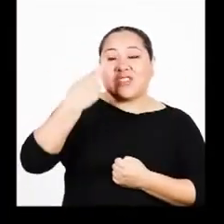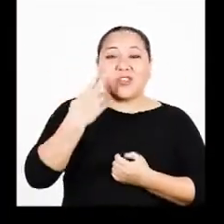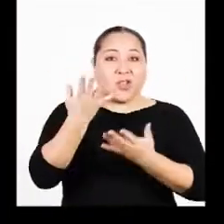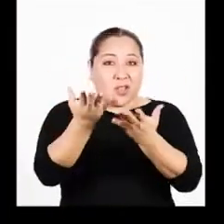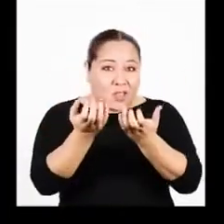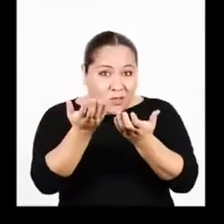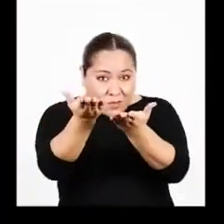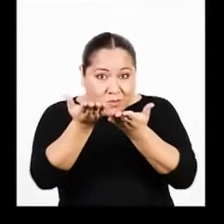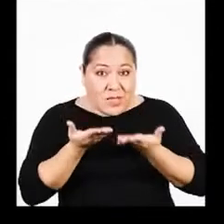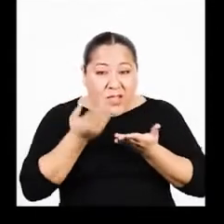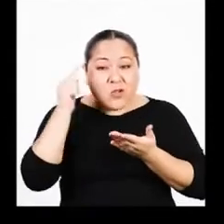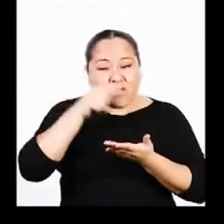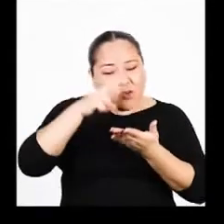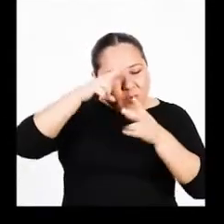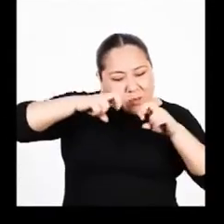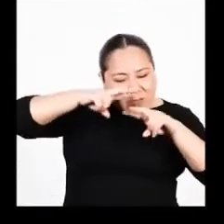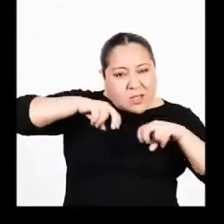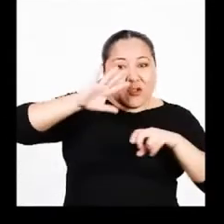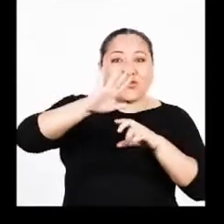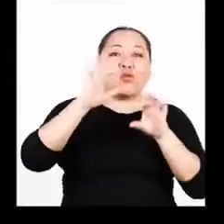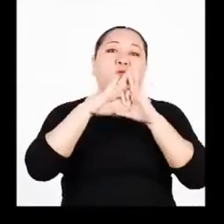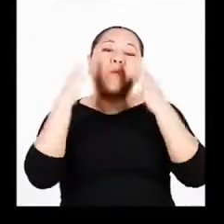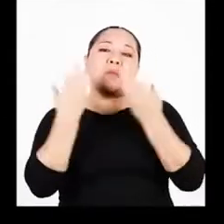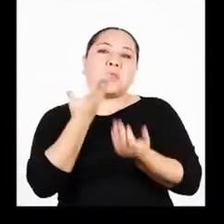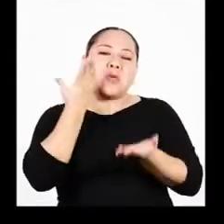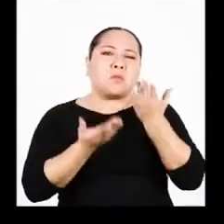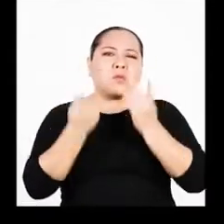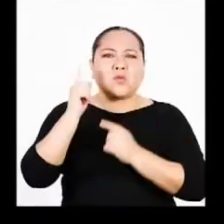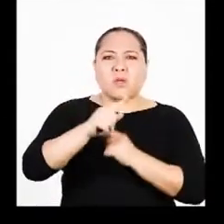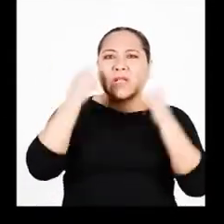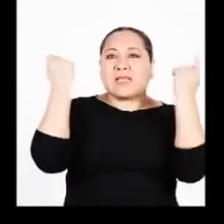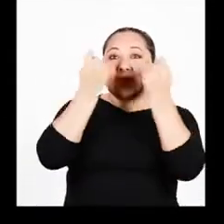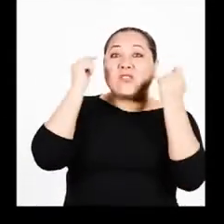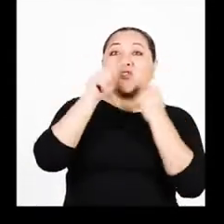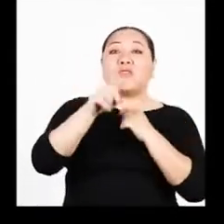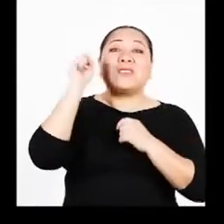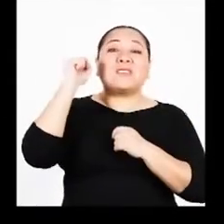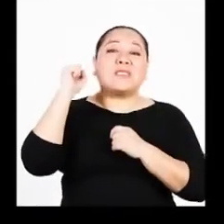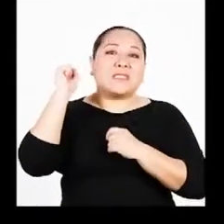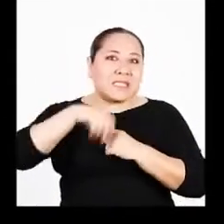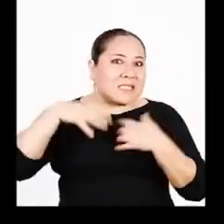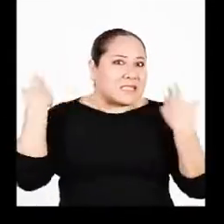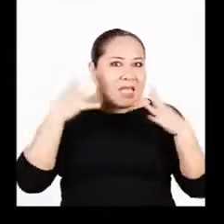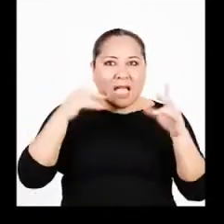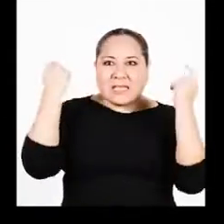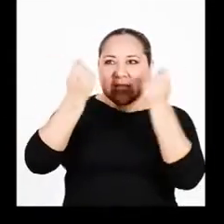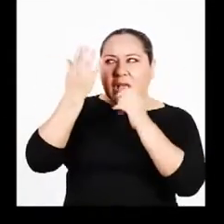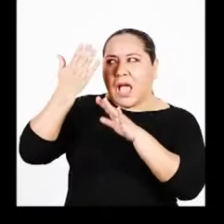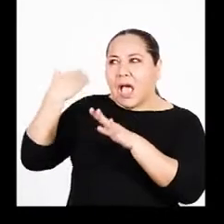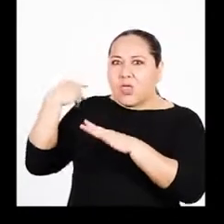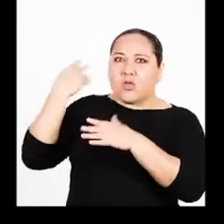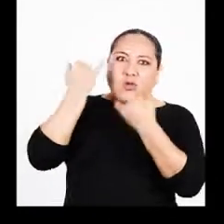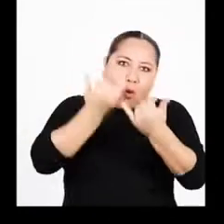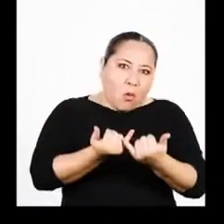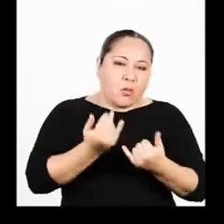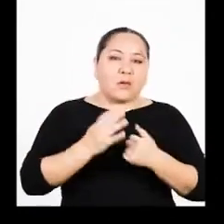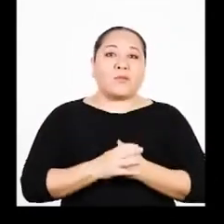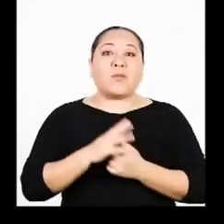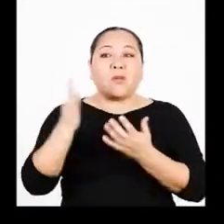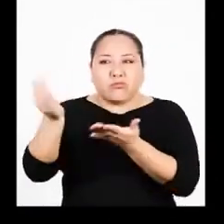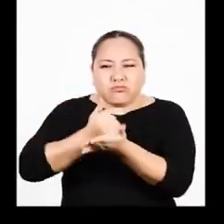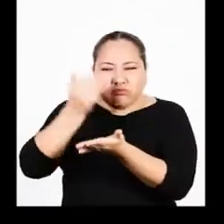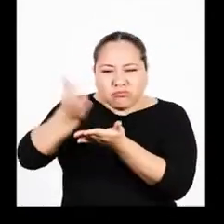eso, quiero invitarlos a investigar con sus familias sobre alguna festividad que celebren o hayan celebrado antes.